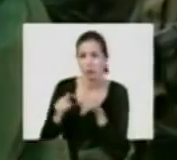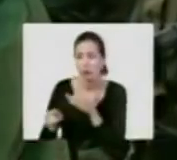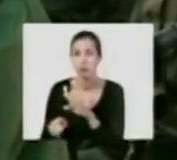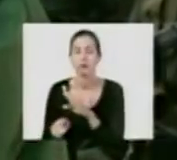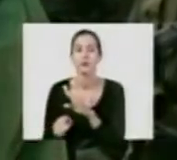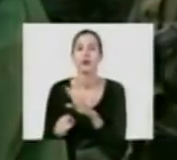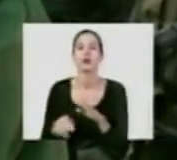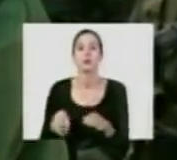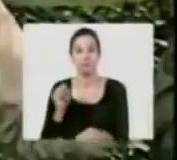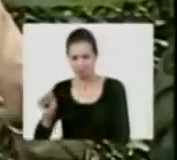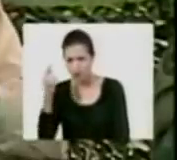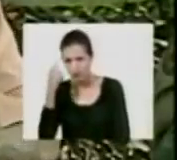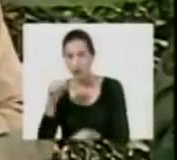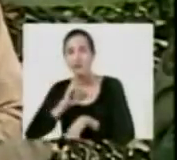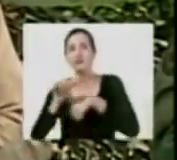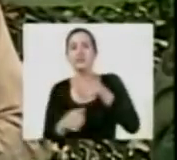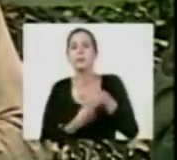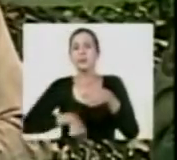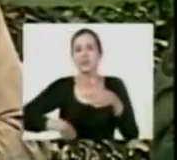vicepresidente ejecutivo, general en jefe,